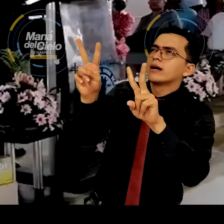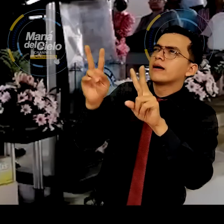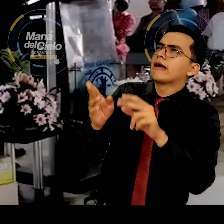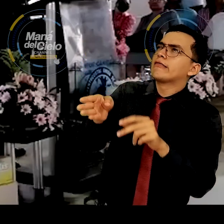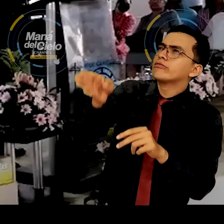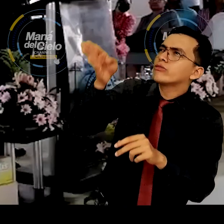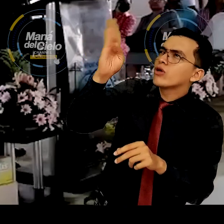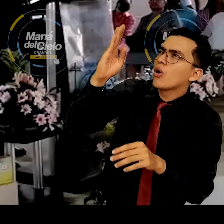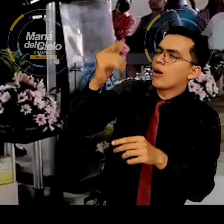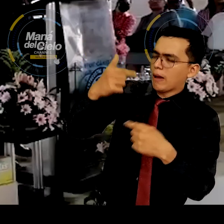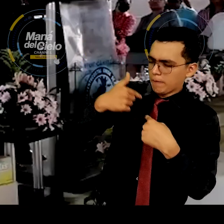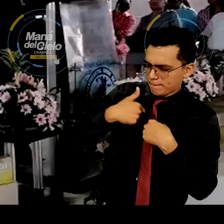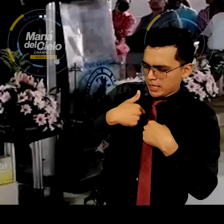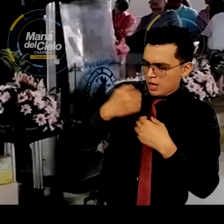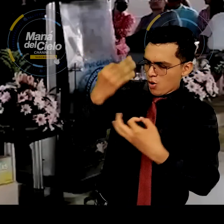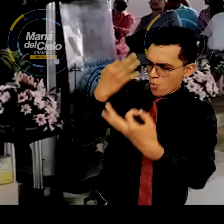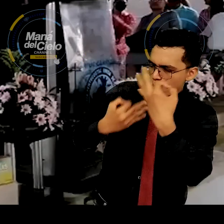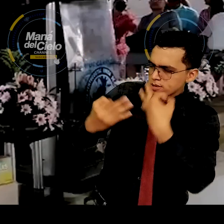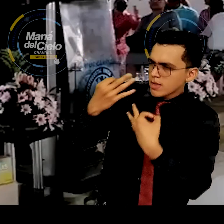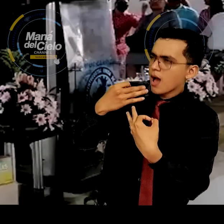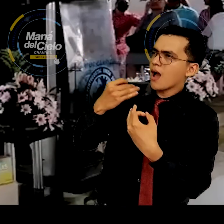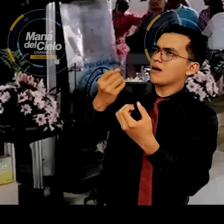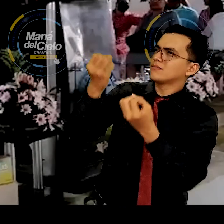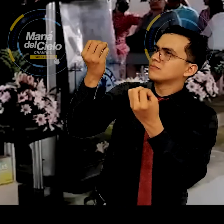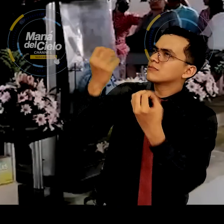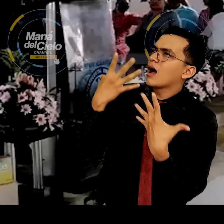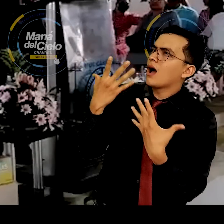vida que no la tiene nadie.